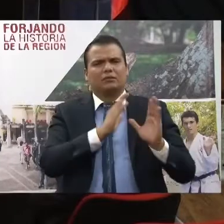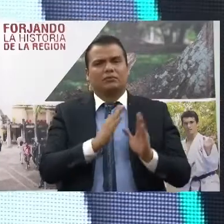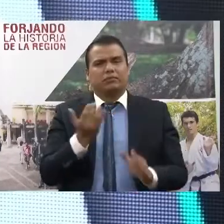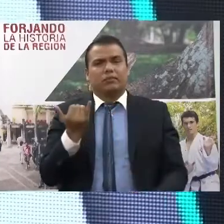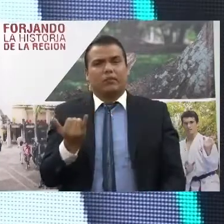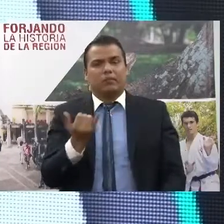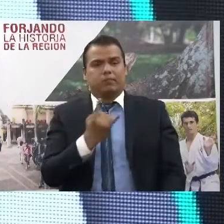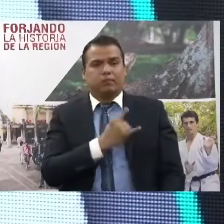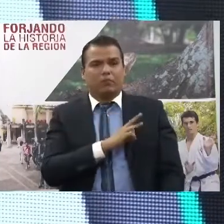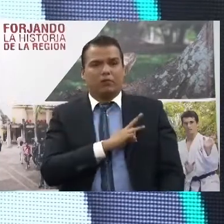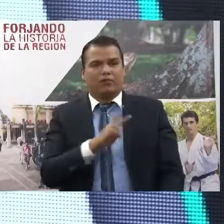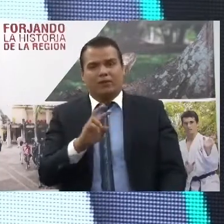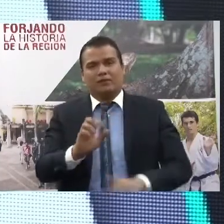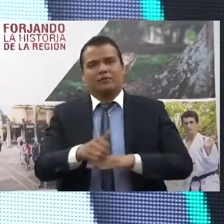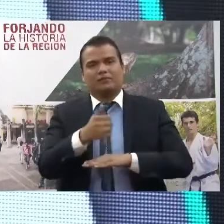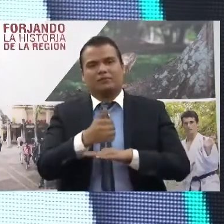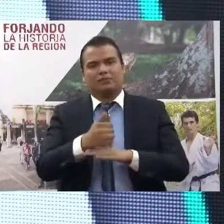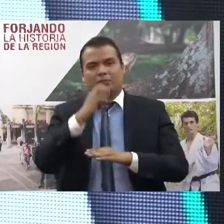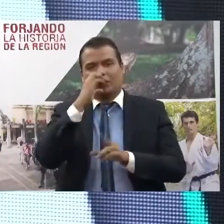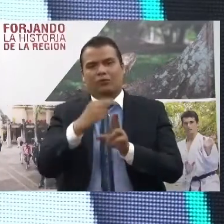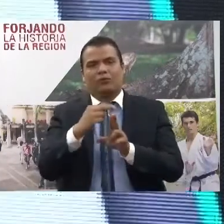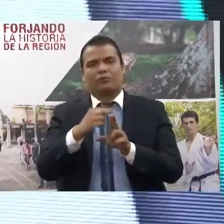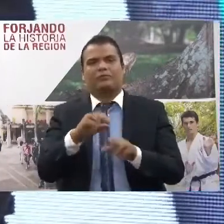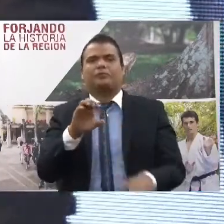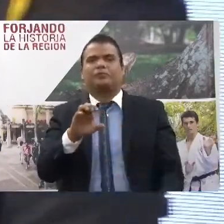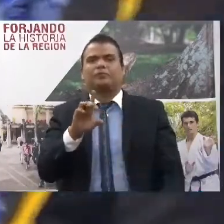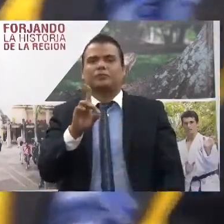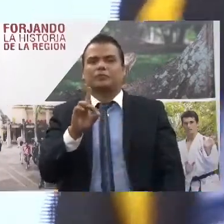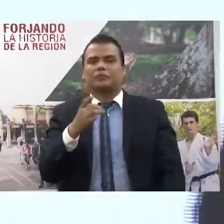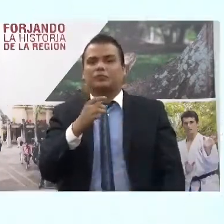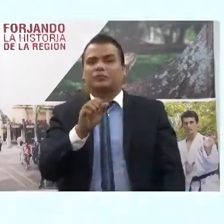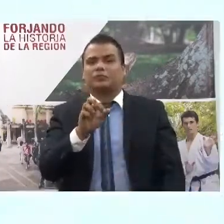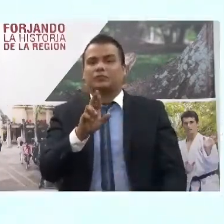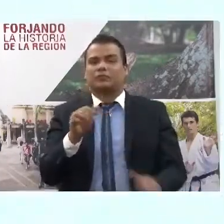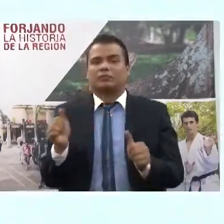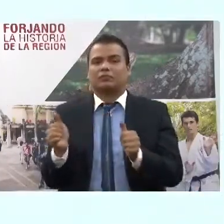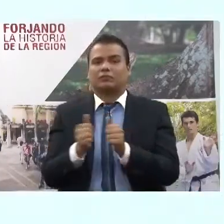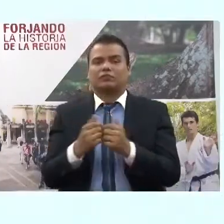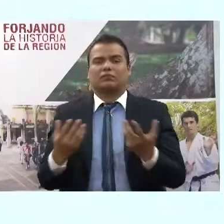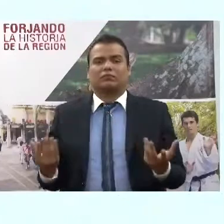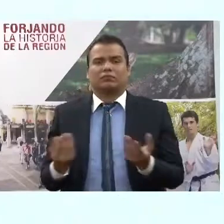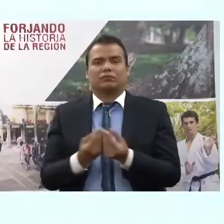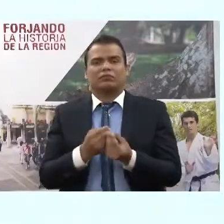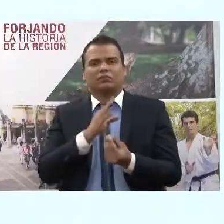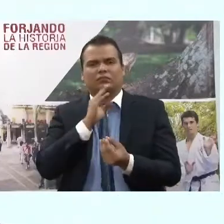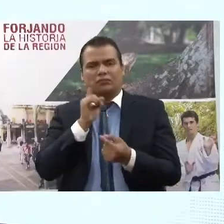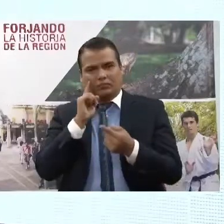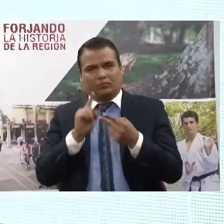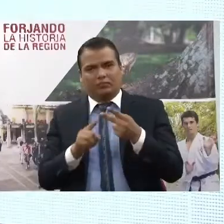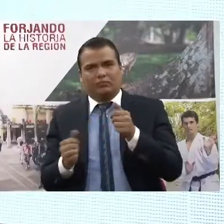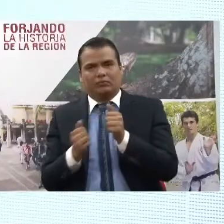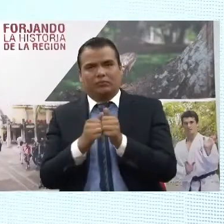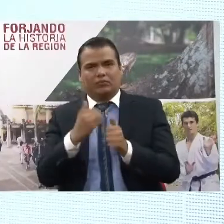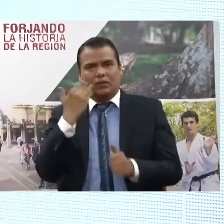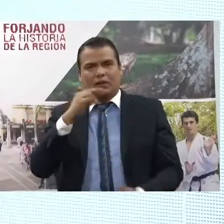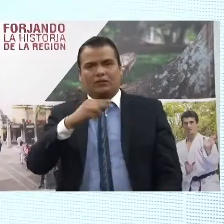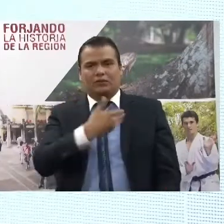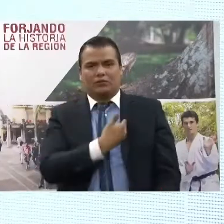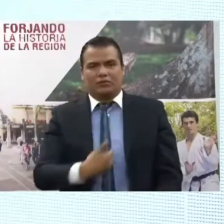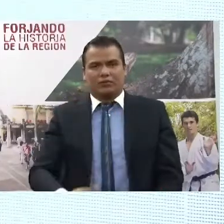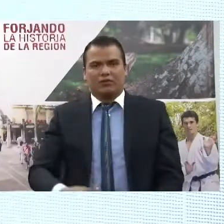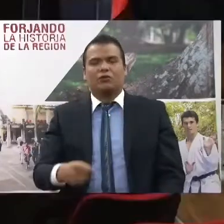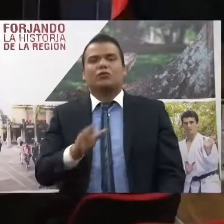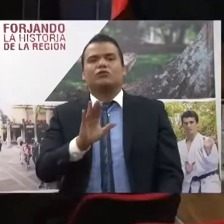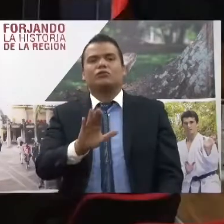del Valle, profesor Edgar Varela Barrios. Le acompañan la señora vicerrectora académica,